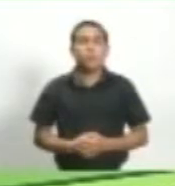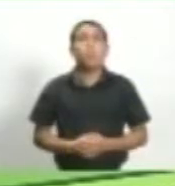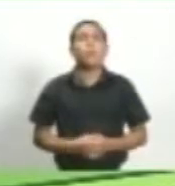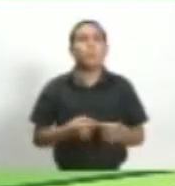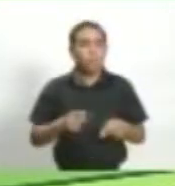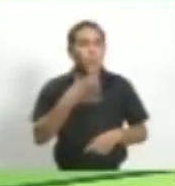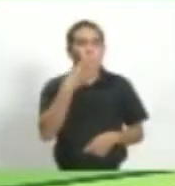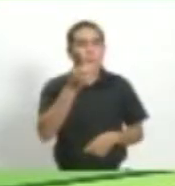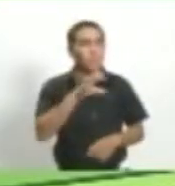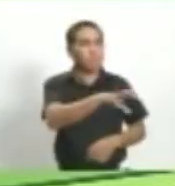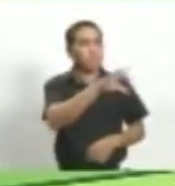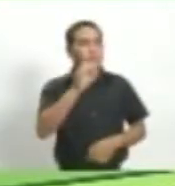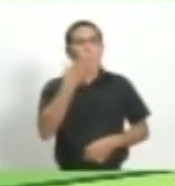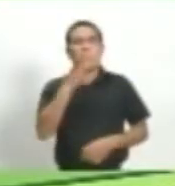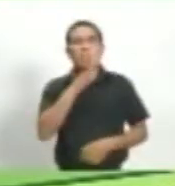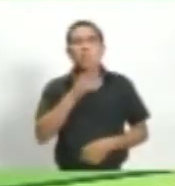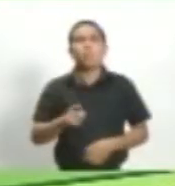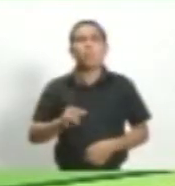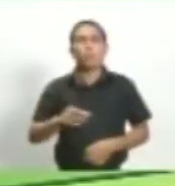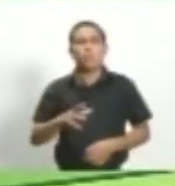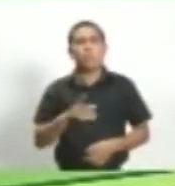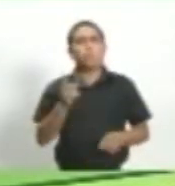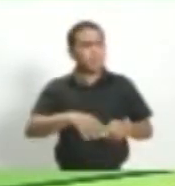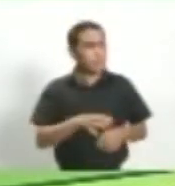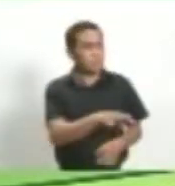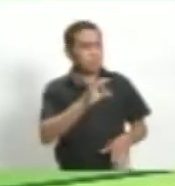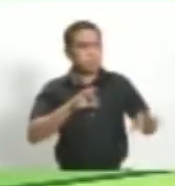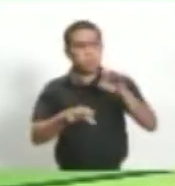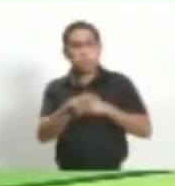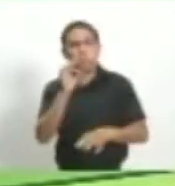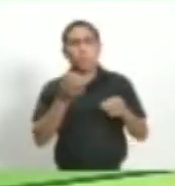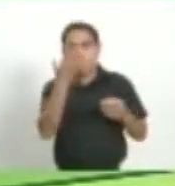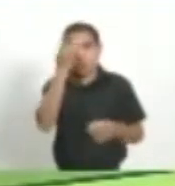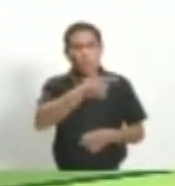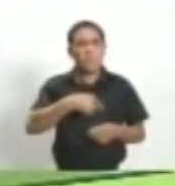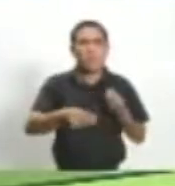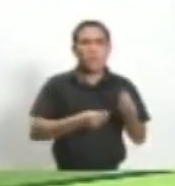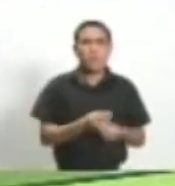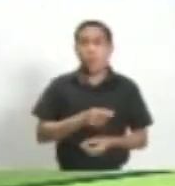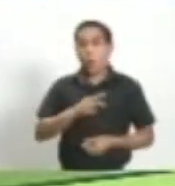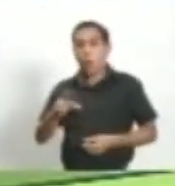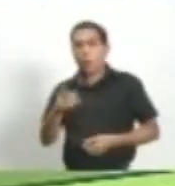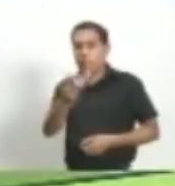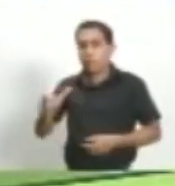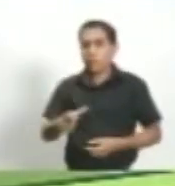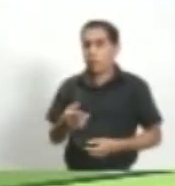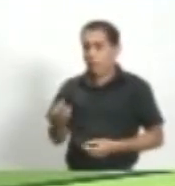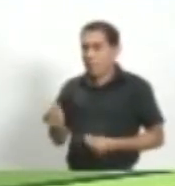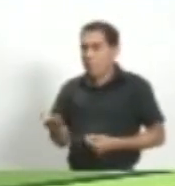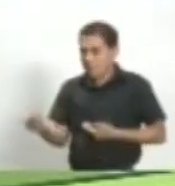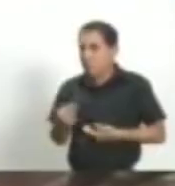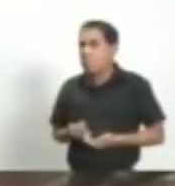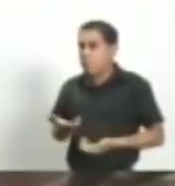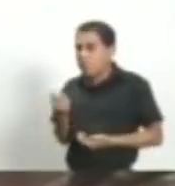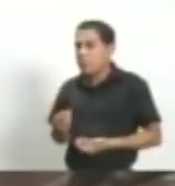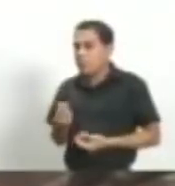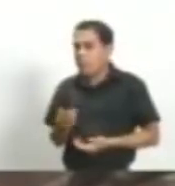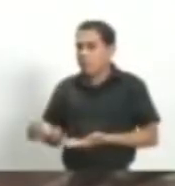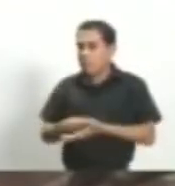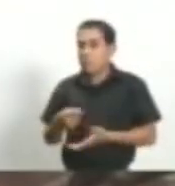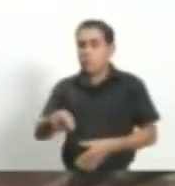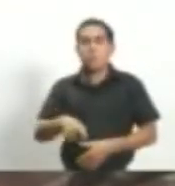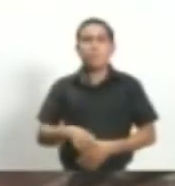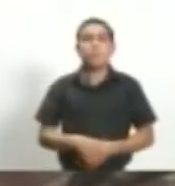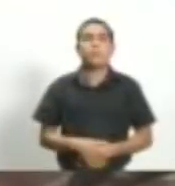presuntos extorsionistas, miembros del Clan del Golfo, que tenían azotados a comerciantes, ganaderos y arroceros de La Mojana. Estas